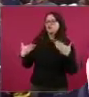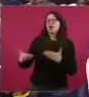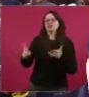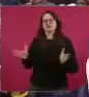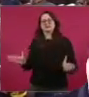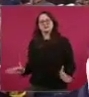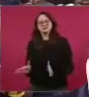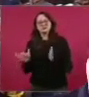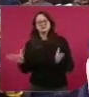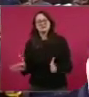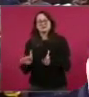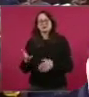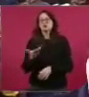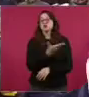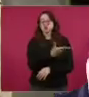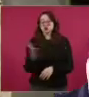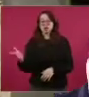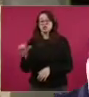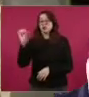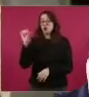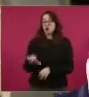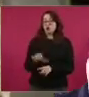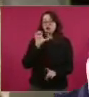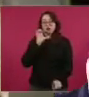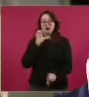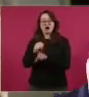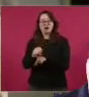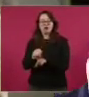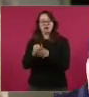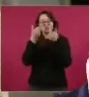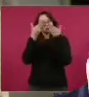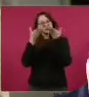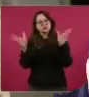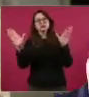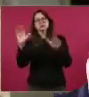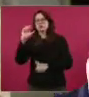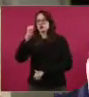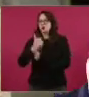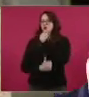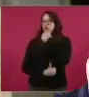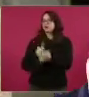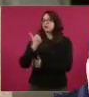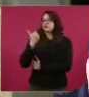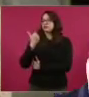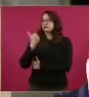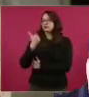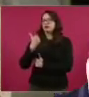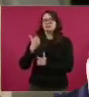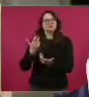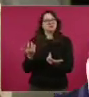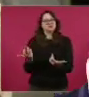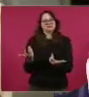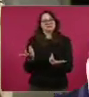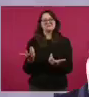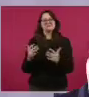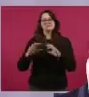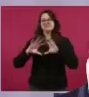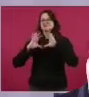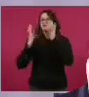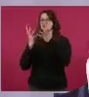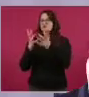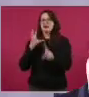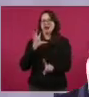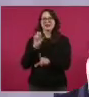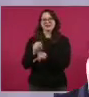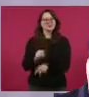llegar, el hecho de estar, les abre el panorama de que la competencia es igual y que el mundo es para